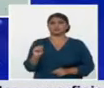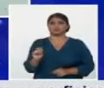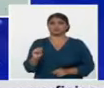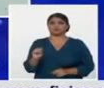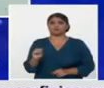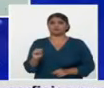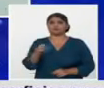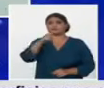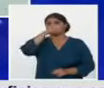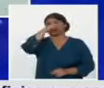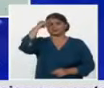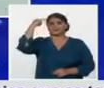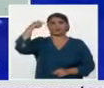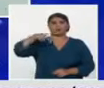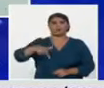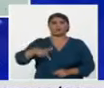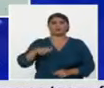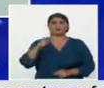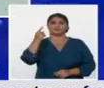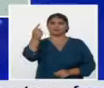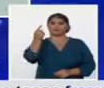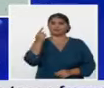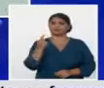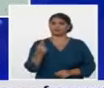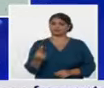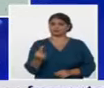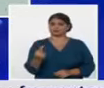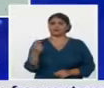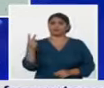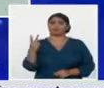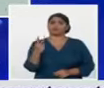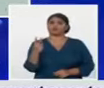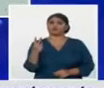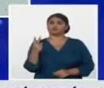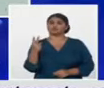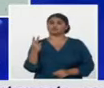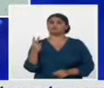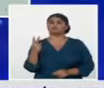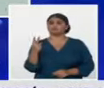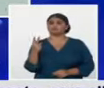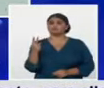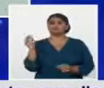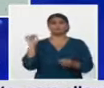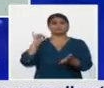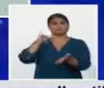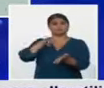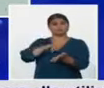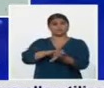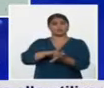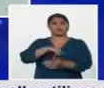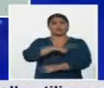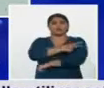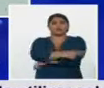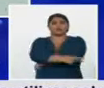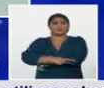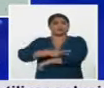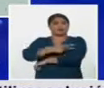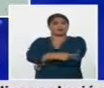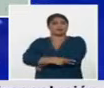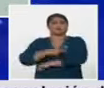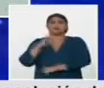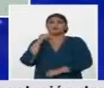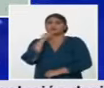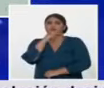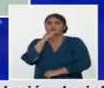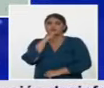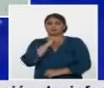Juan y Martínez. Los 2 son viajeros cubanos procedentes de Rusia en esta